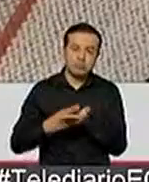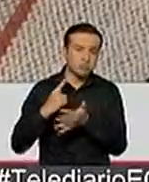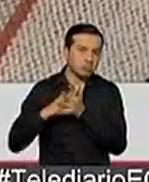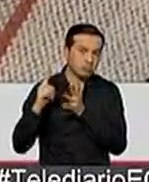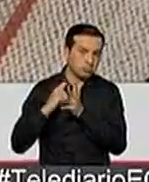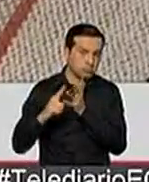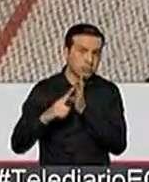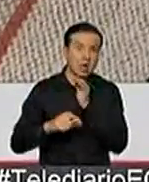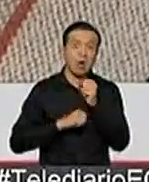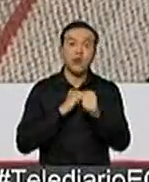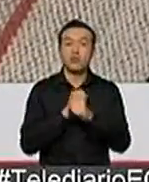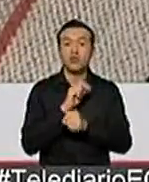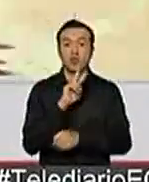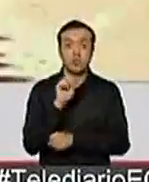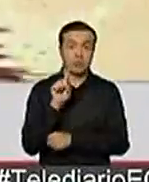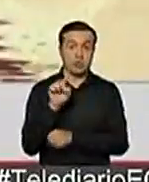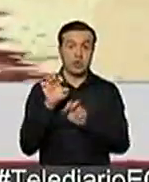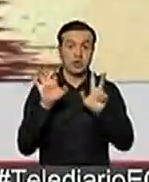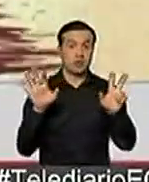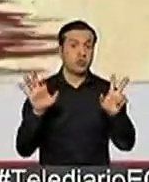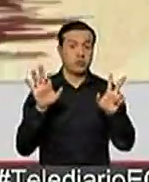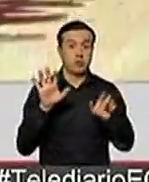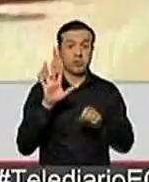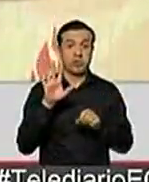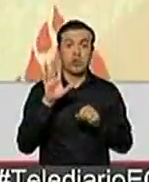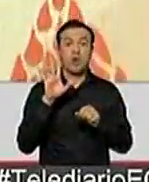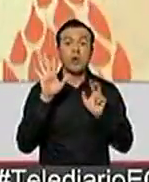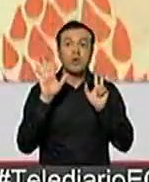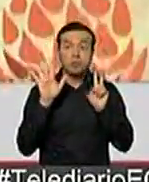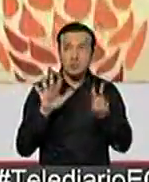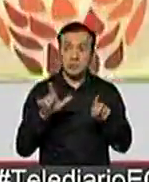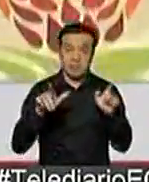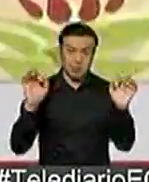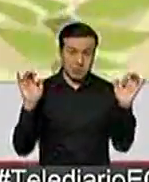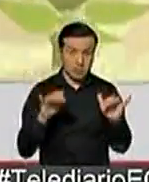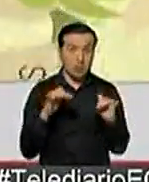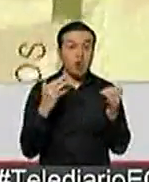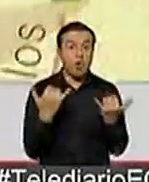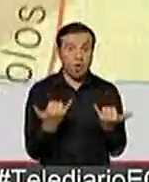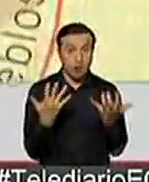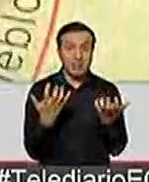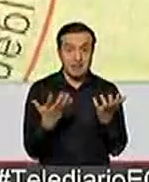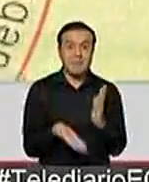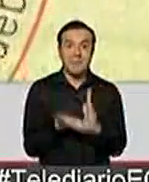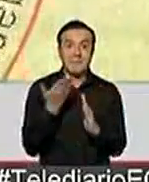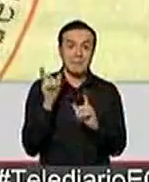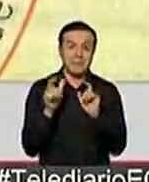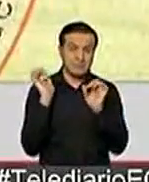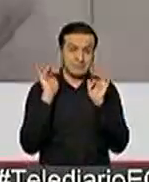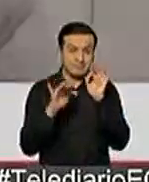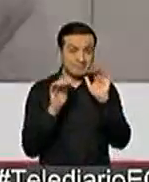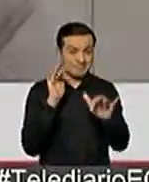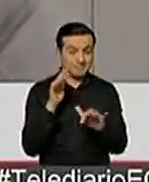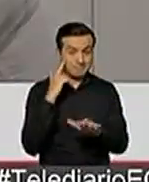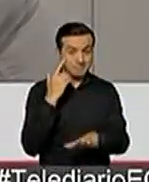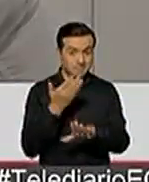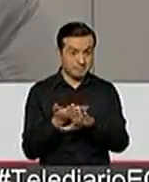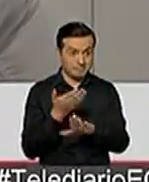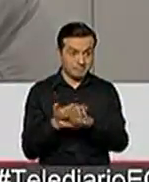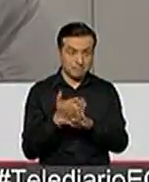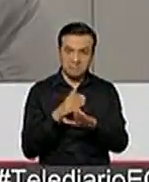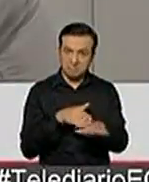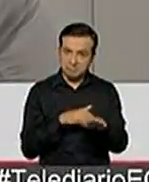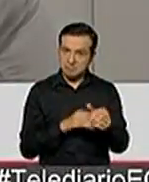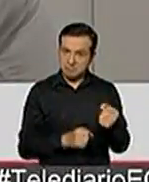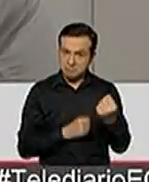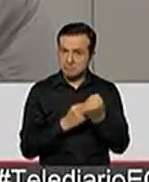2018, alrededor de 7.000 personas acudieron a la feria. Para este año, esperan una mayor afluencia de visitantes. Nosotros ofrecemos todas las